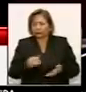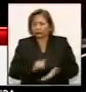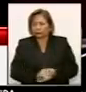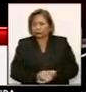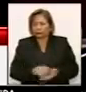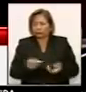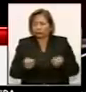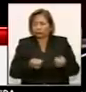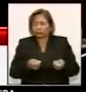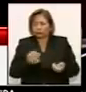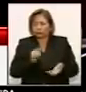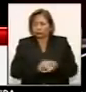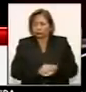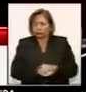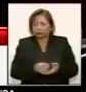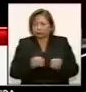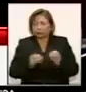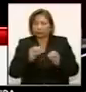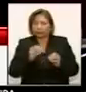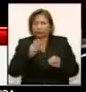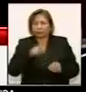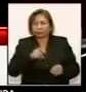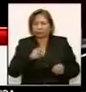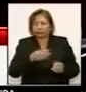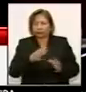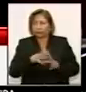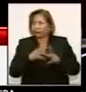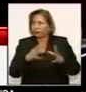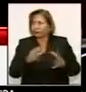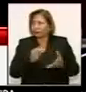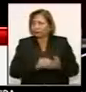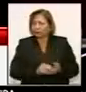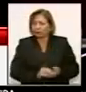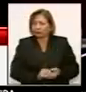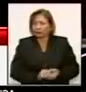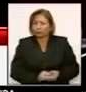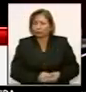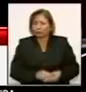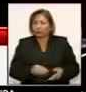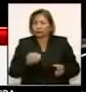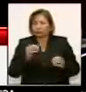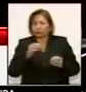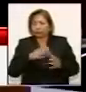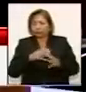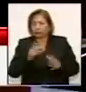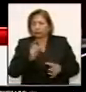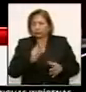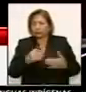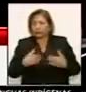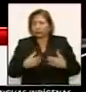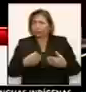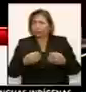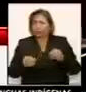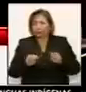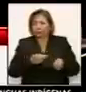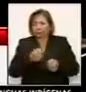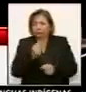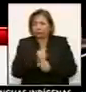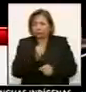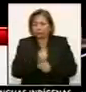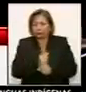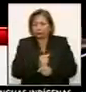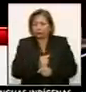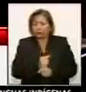más estricto control. Semana de representación es necesaria y no deben naturalizarse. Denuncias en muchas legítimas, no deben deducir la labor de quienes